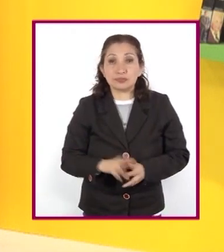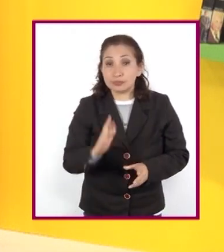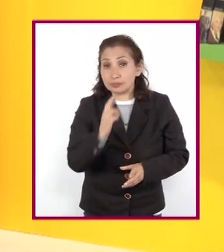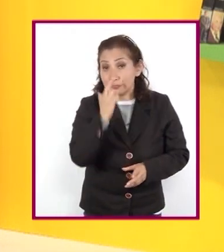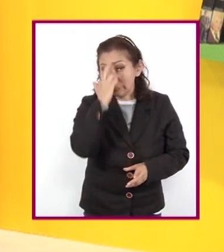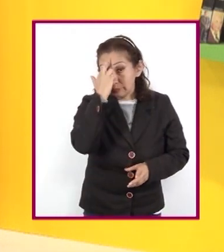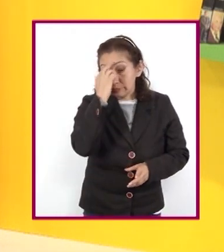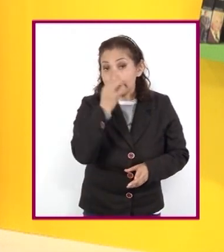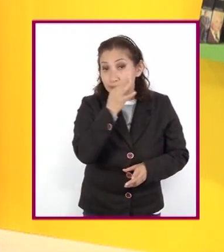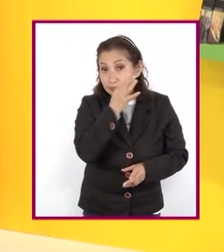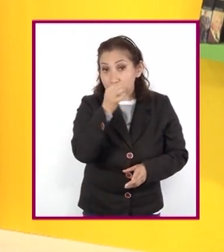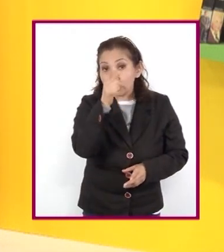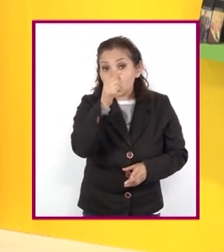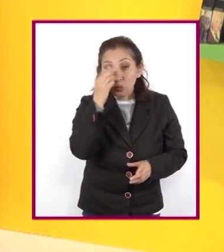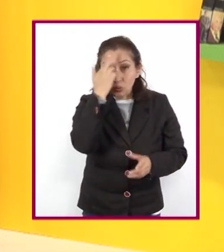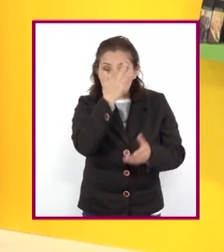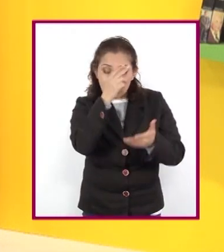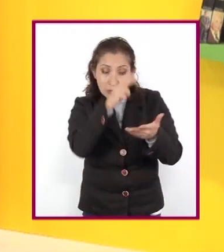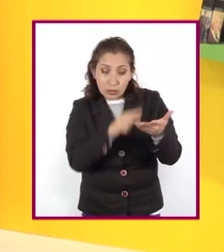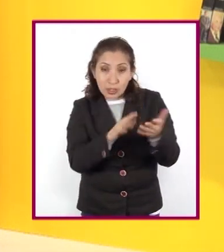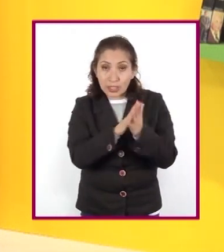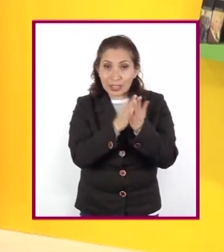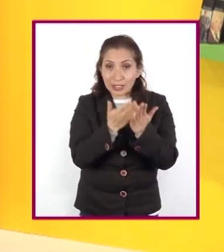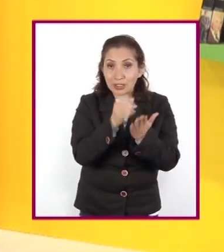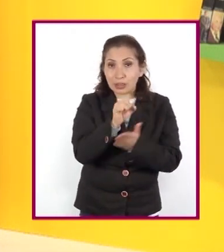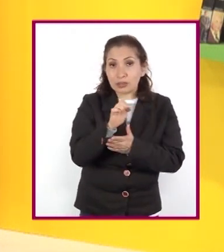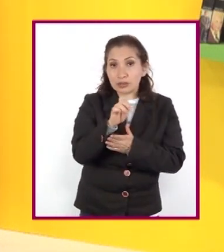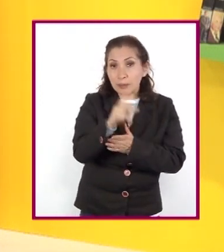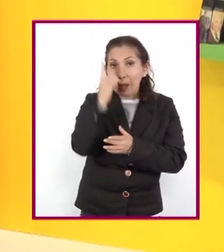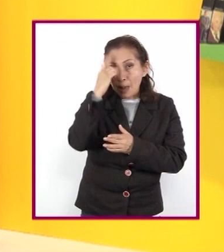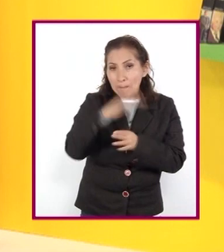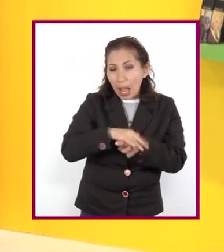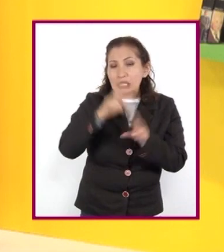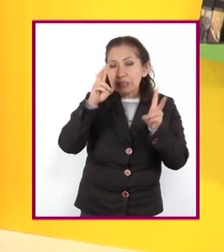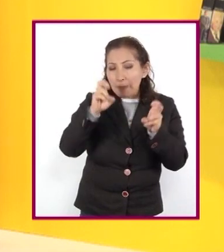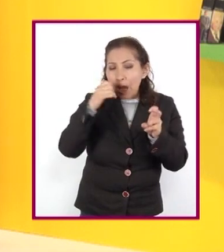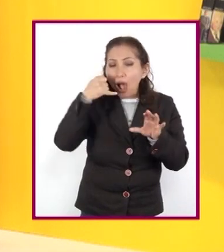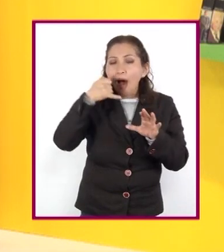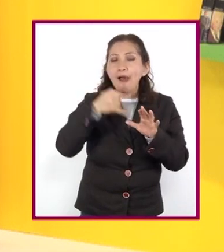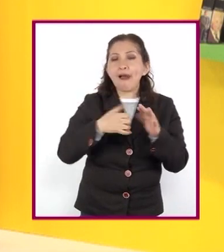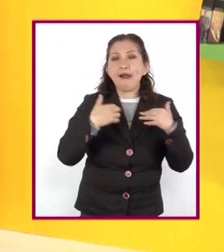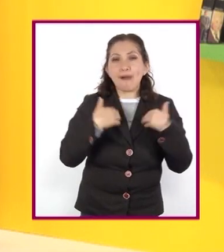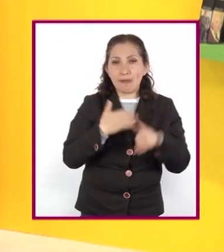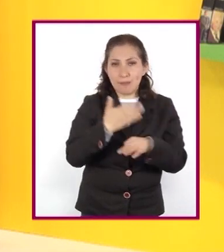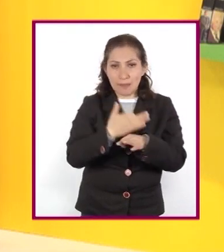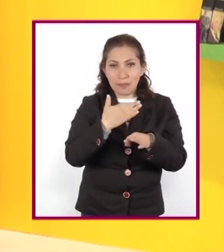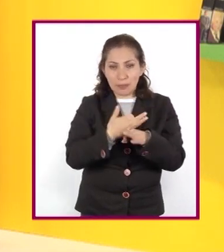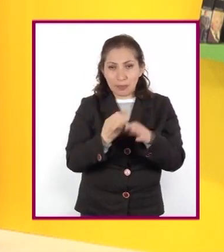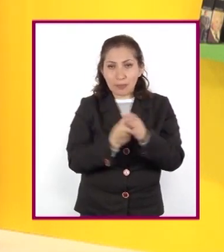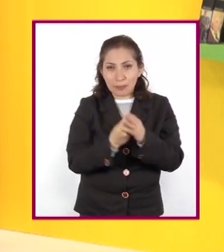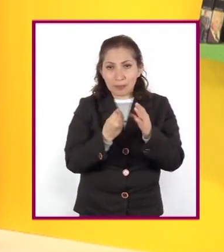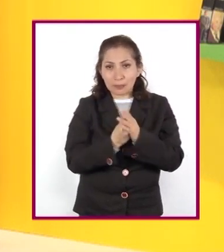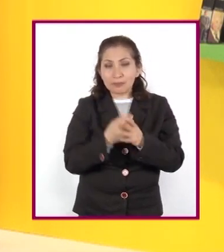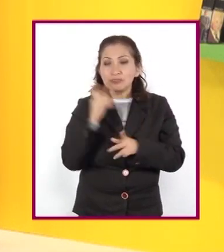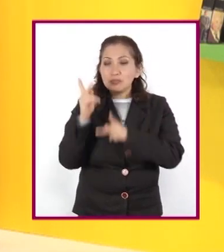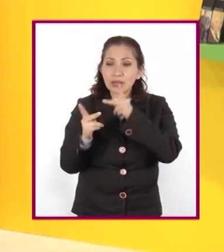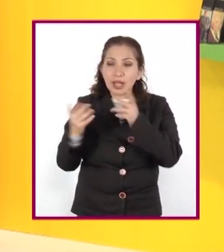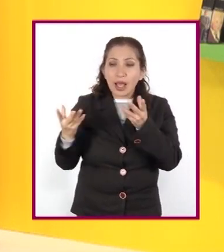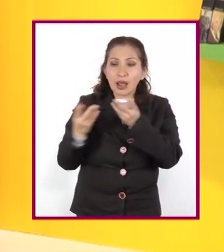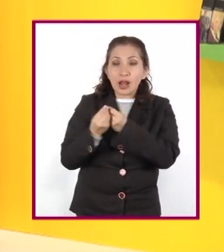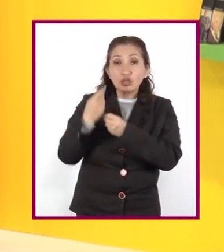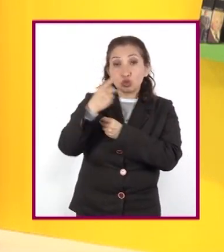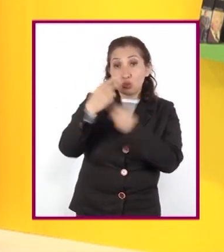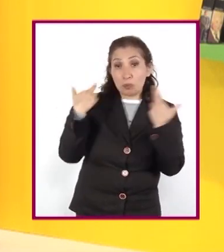Recuerden también revisar su libro de texto para complementar el tema visto en esta sesión y comentar con